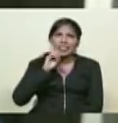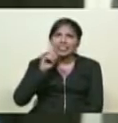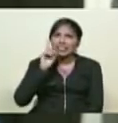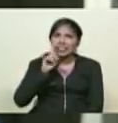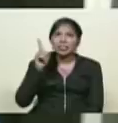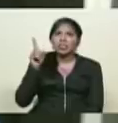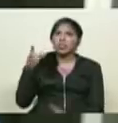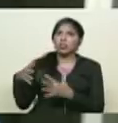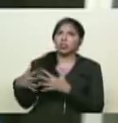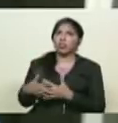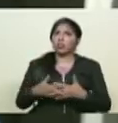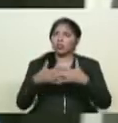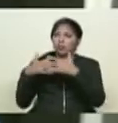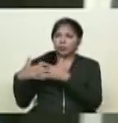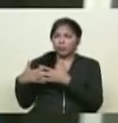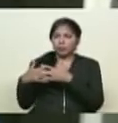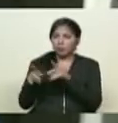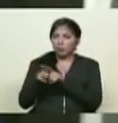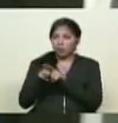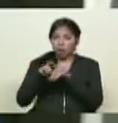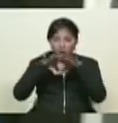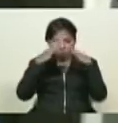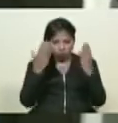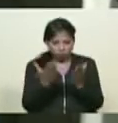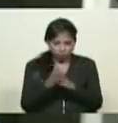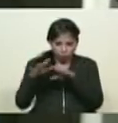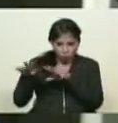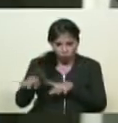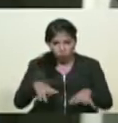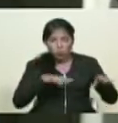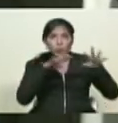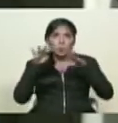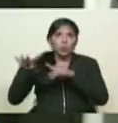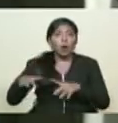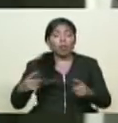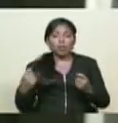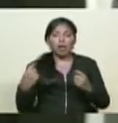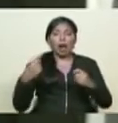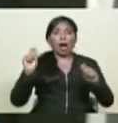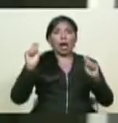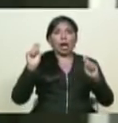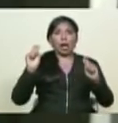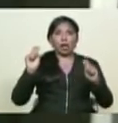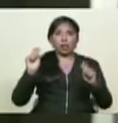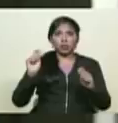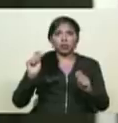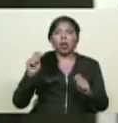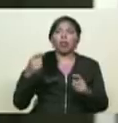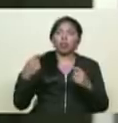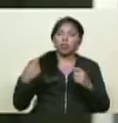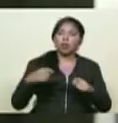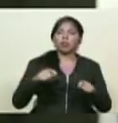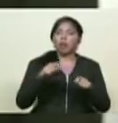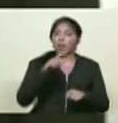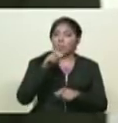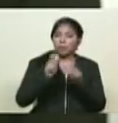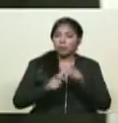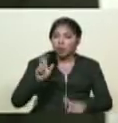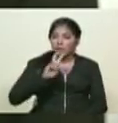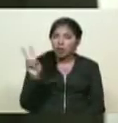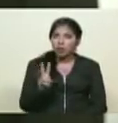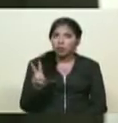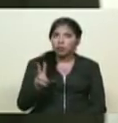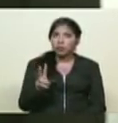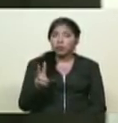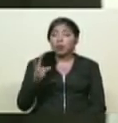cuando se hace creer al mundo y en particular se intenta hacer creer a los venezolanos que el consejo